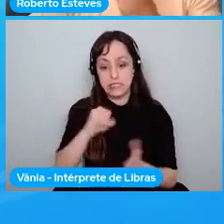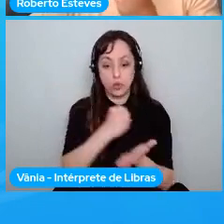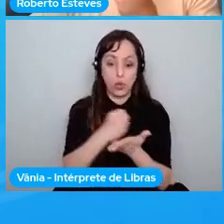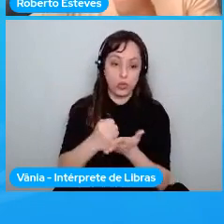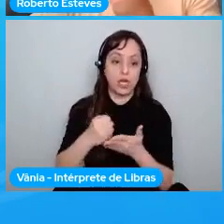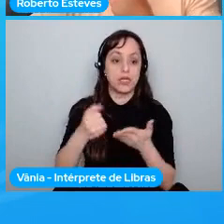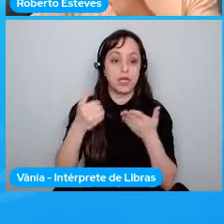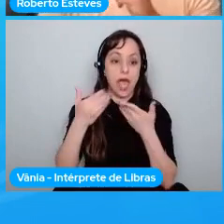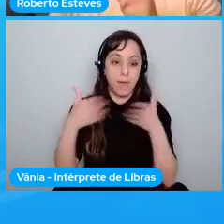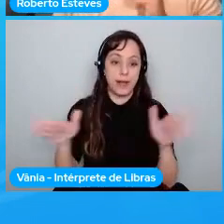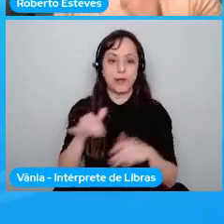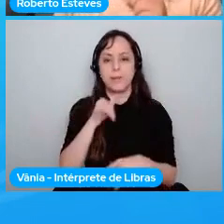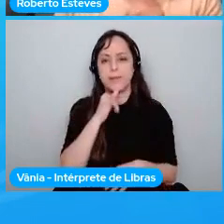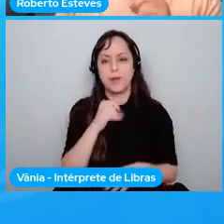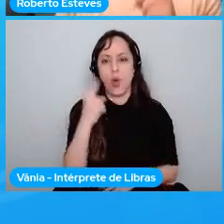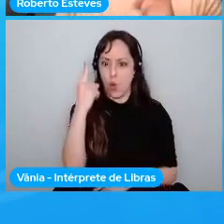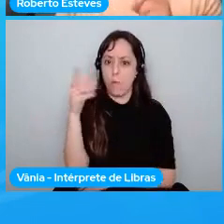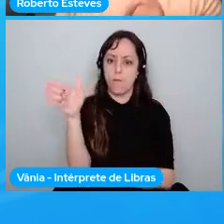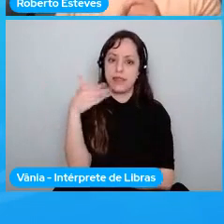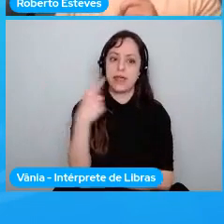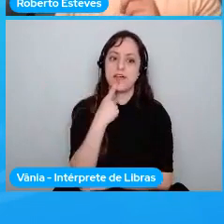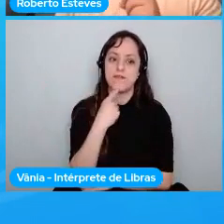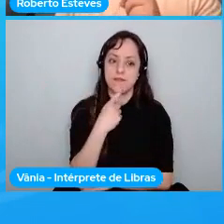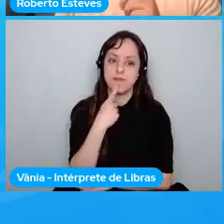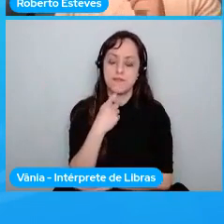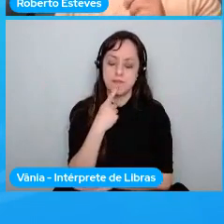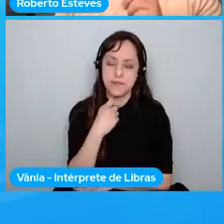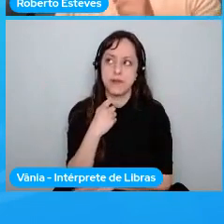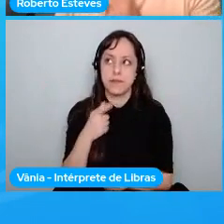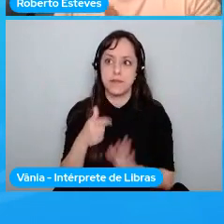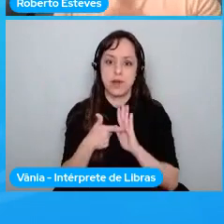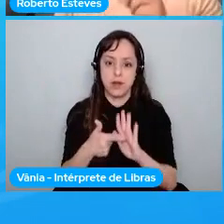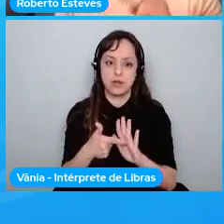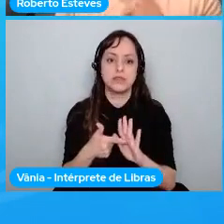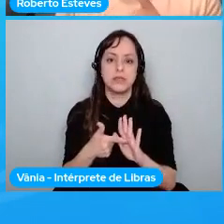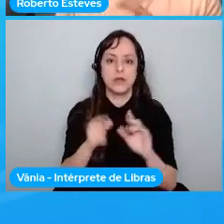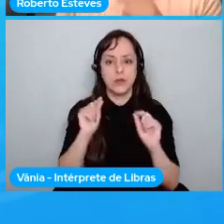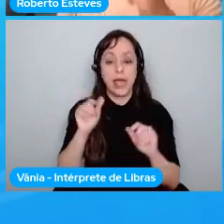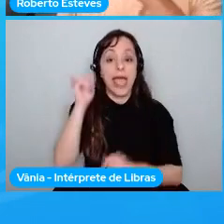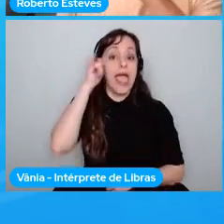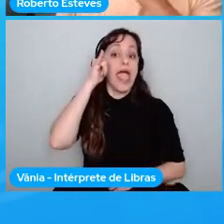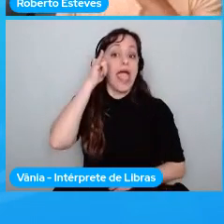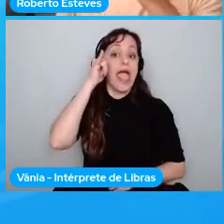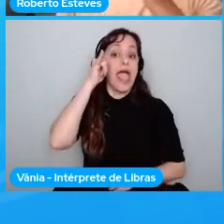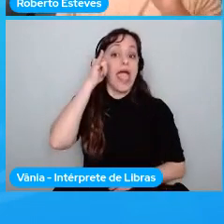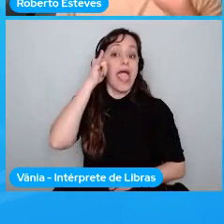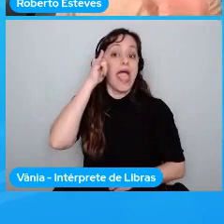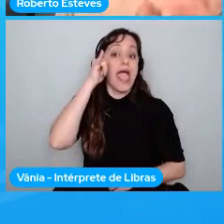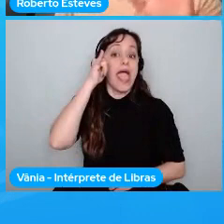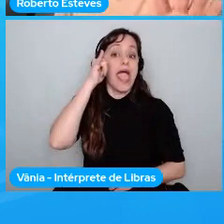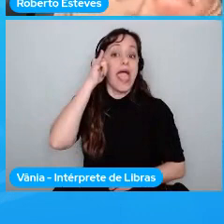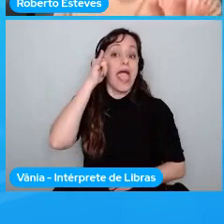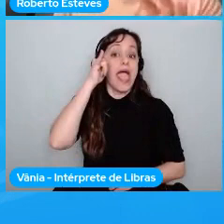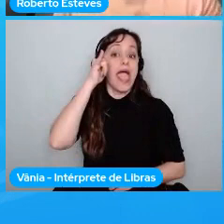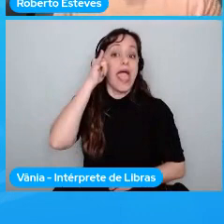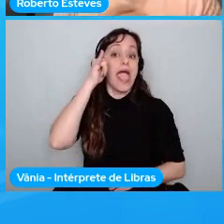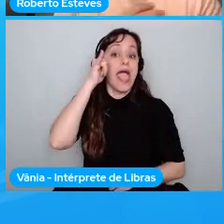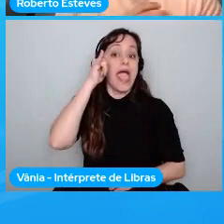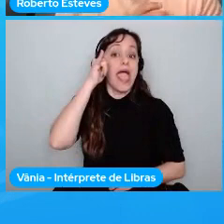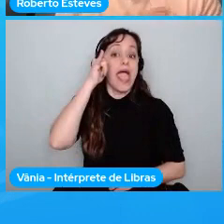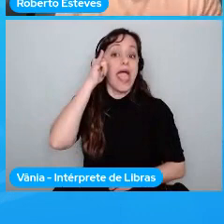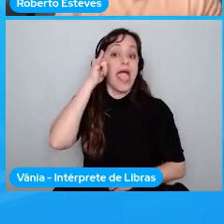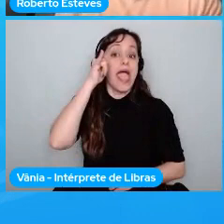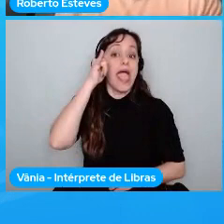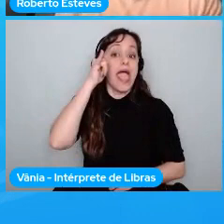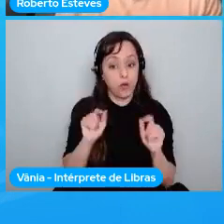banderas rojas, ¿verdad?, que no implica que haya algo, que haya corrupción, simplemente nos dice atención con esto,